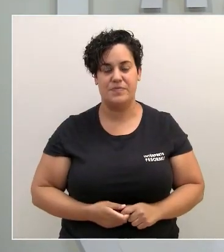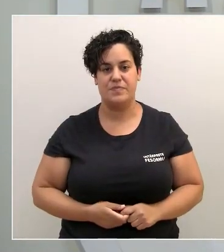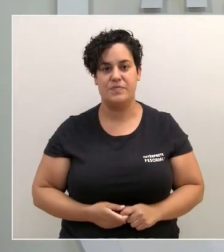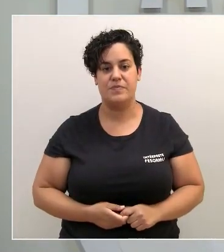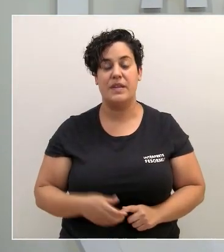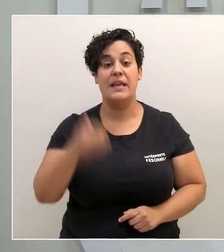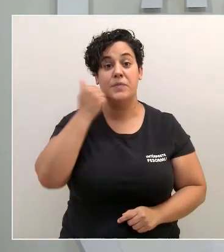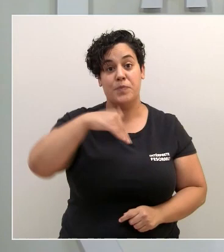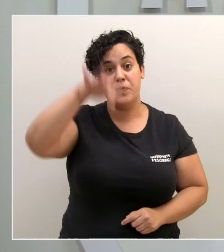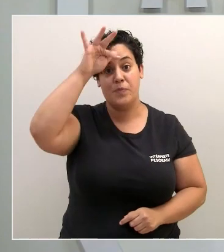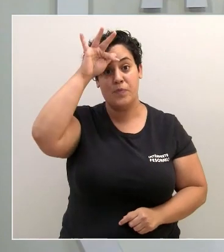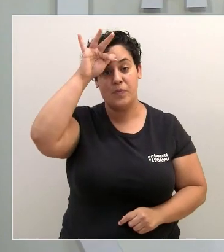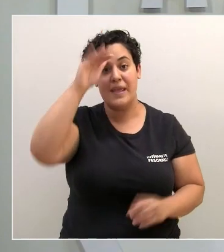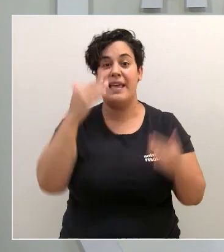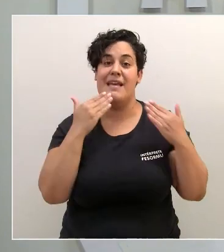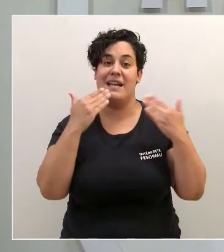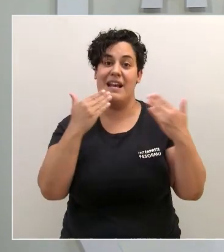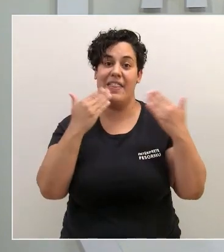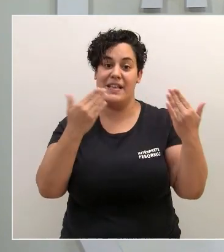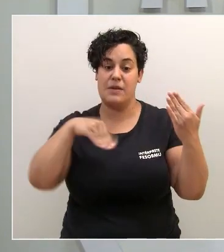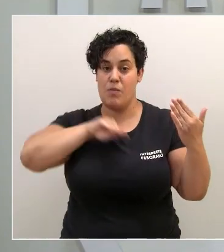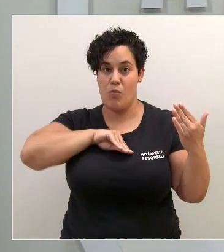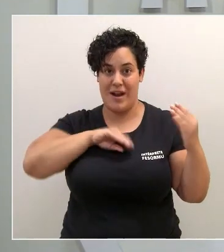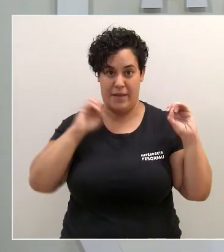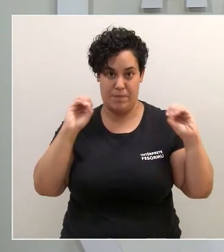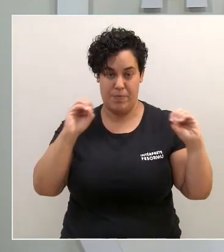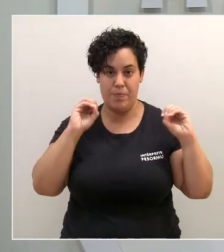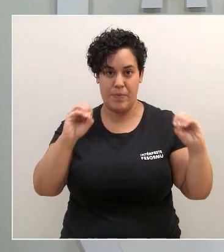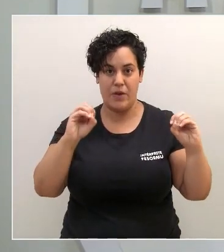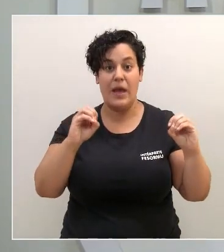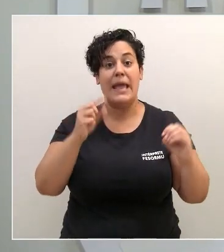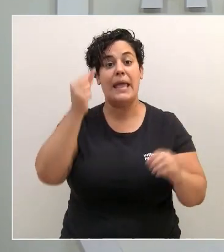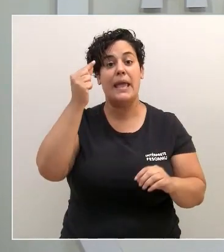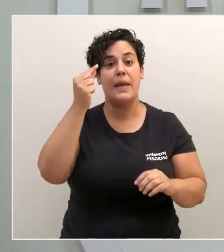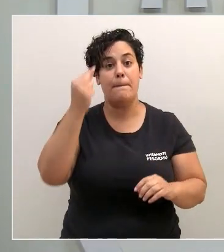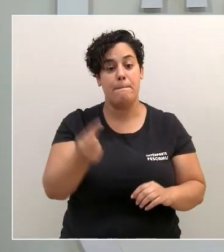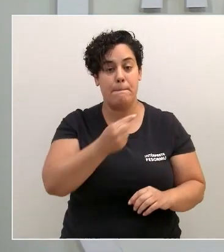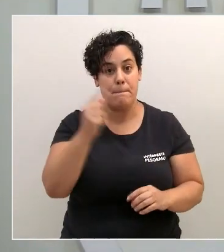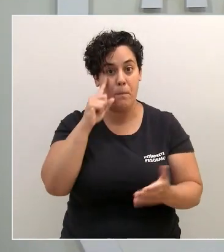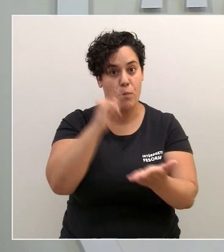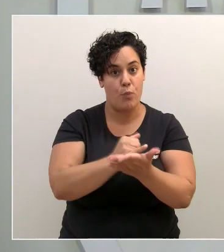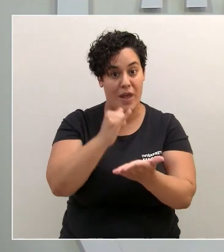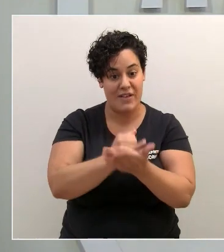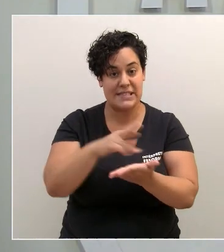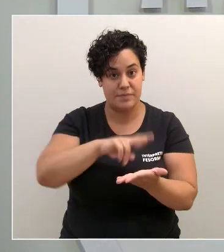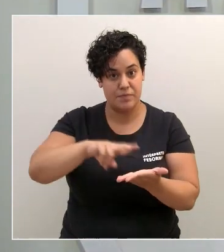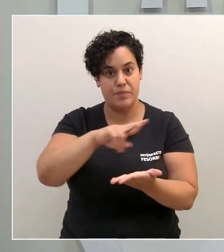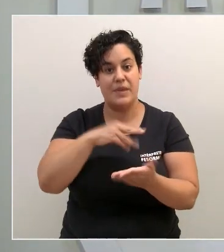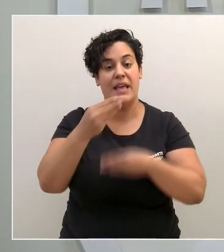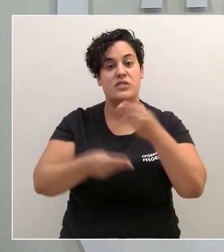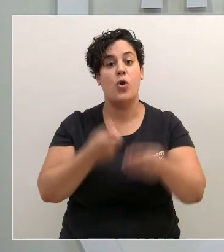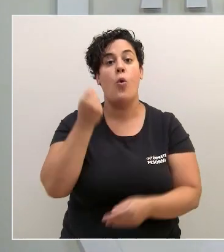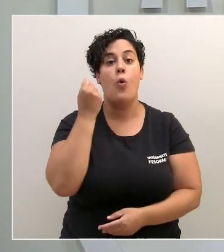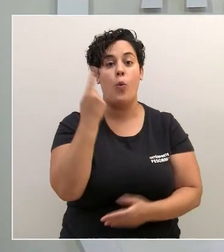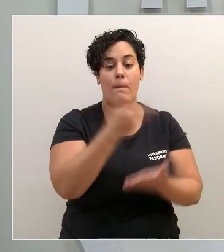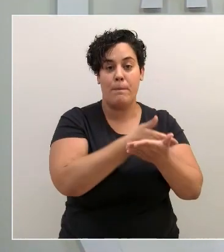tener que lamentar ninguna pérdida a causa del COVID y donde el número de pruebas realizadas en la región ascendía a